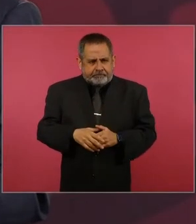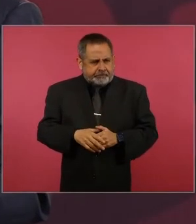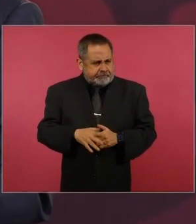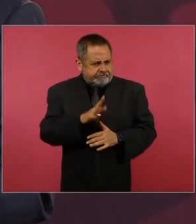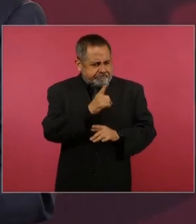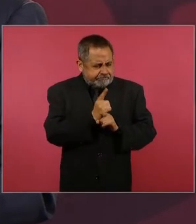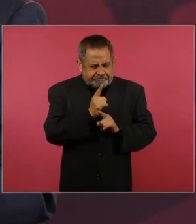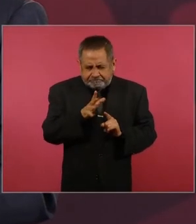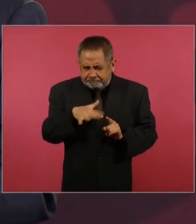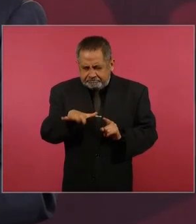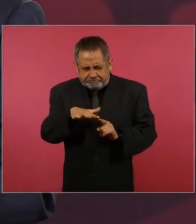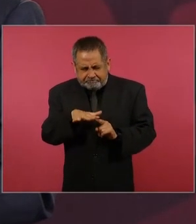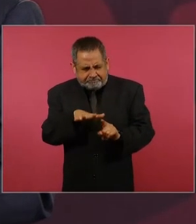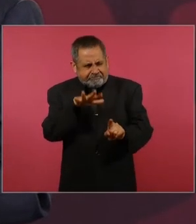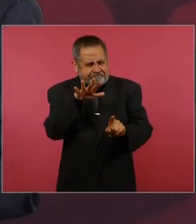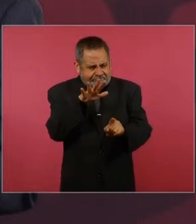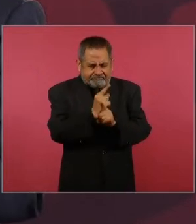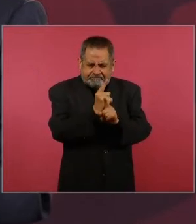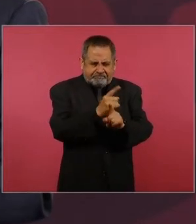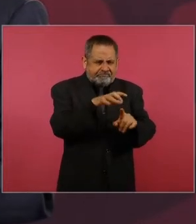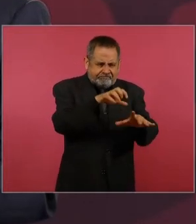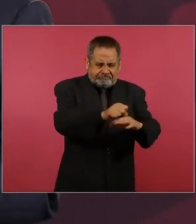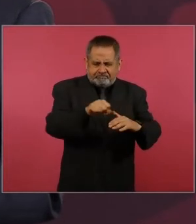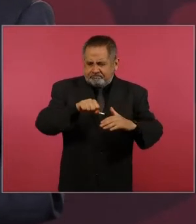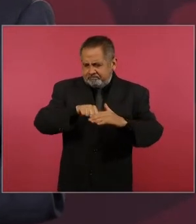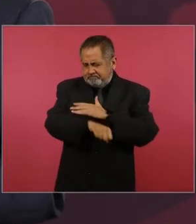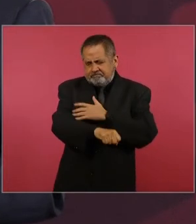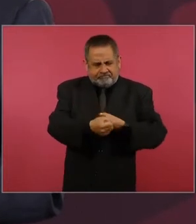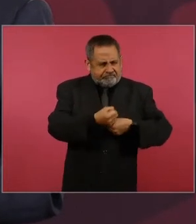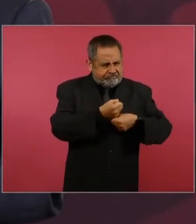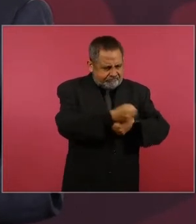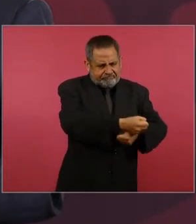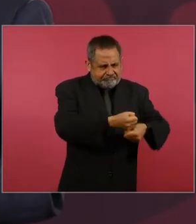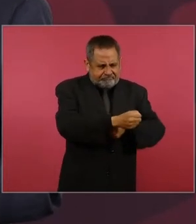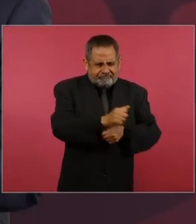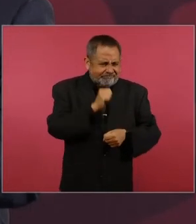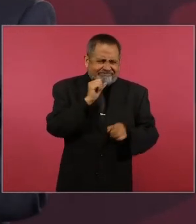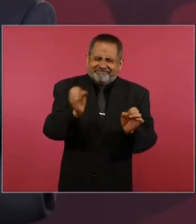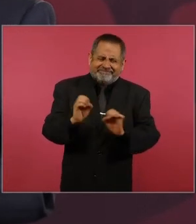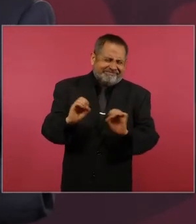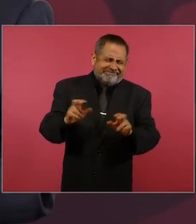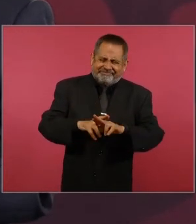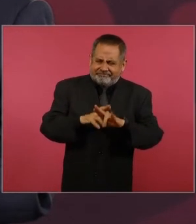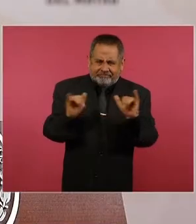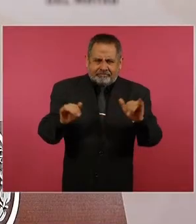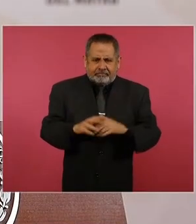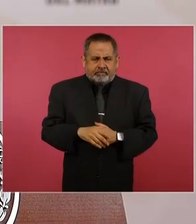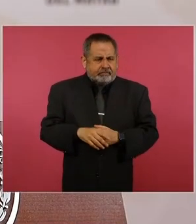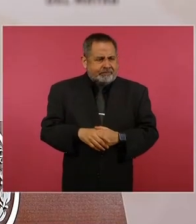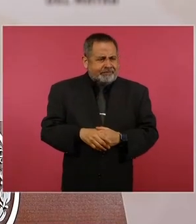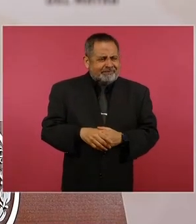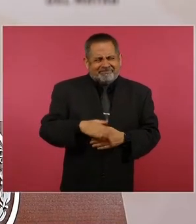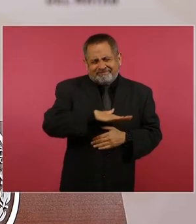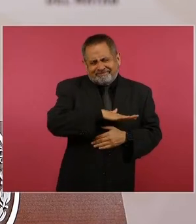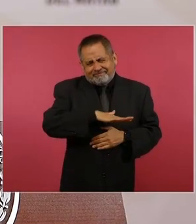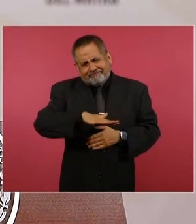persecución, no hay tortura, mucho menos